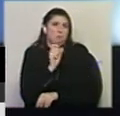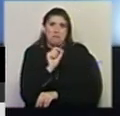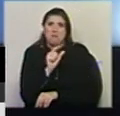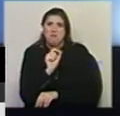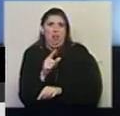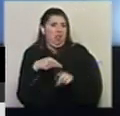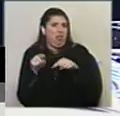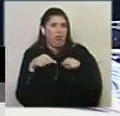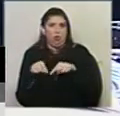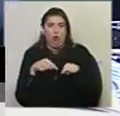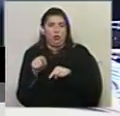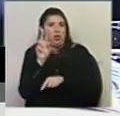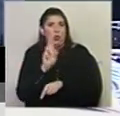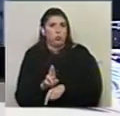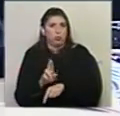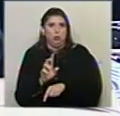va a ser así,